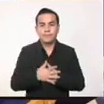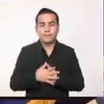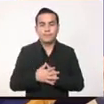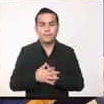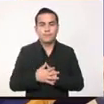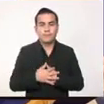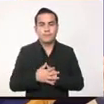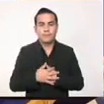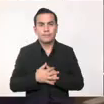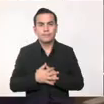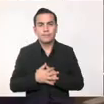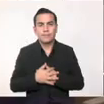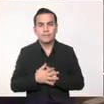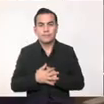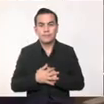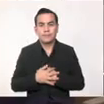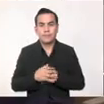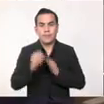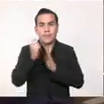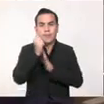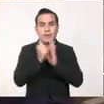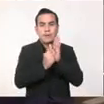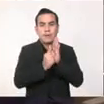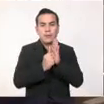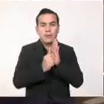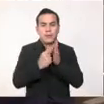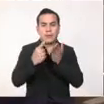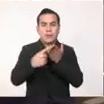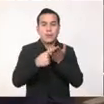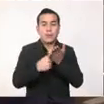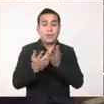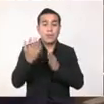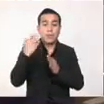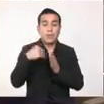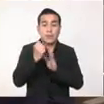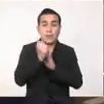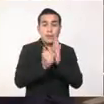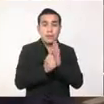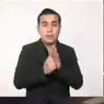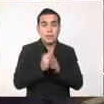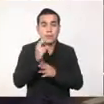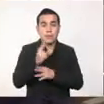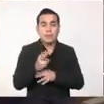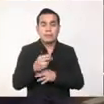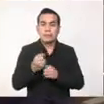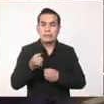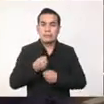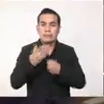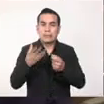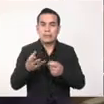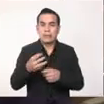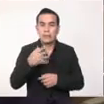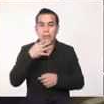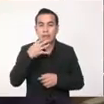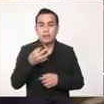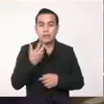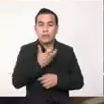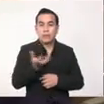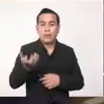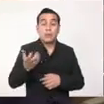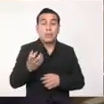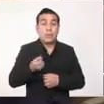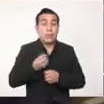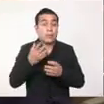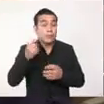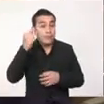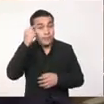mental. ¿Cuál es ese artículo? Hay un artículo que lo discutimos la vez pasada, que por cierto, hablando de eso yo les dije, y recuerdo que estaban la mayoría de ustedes aquí, yo les